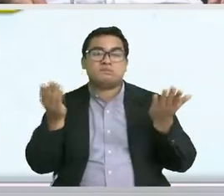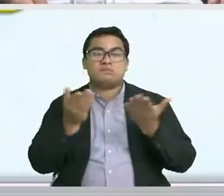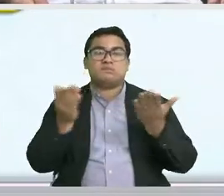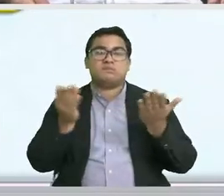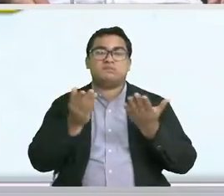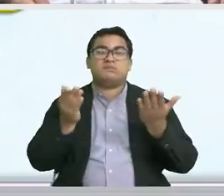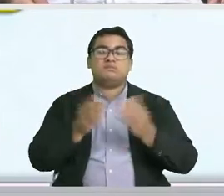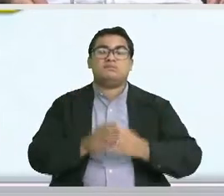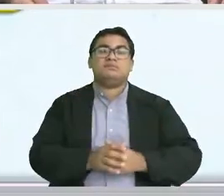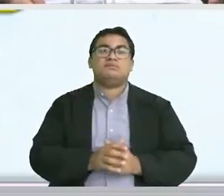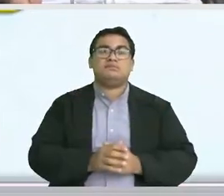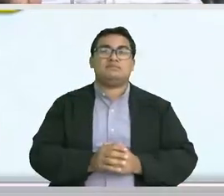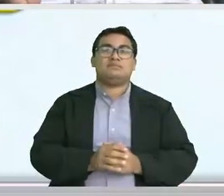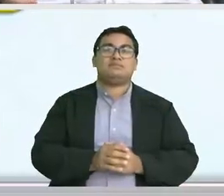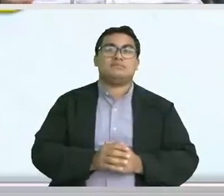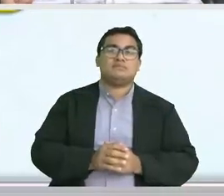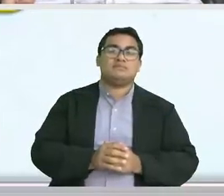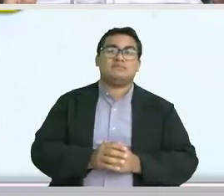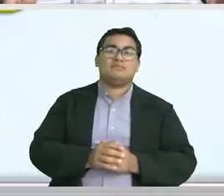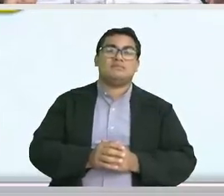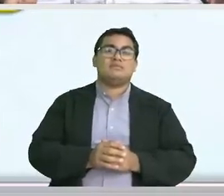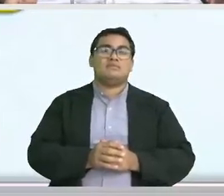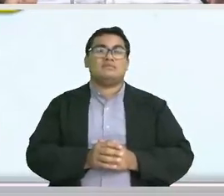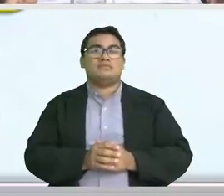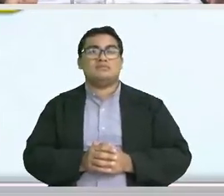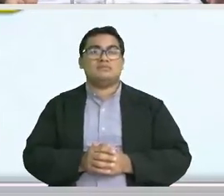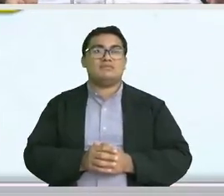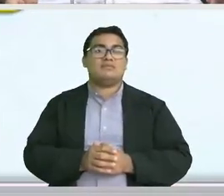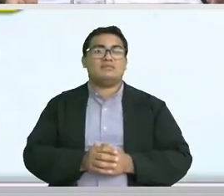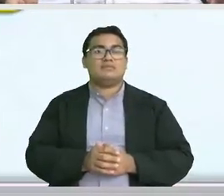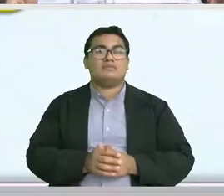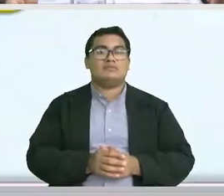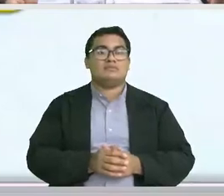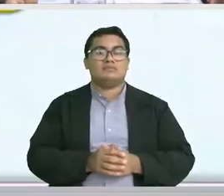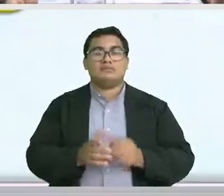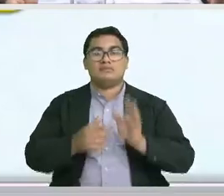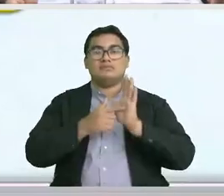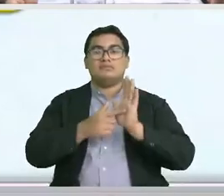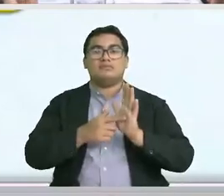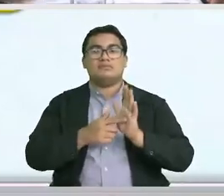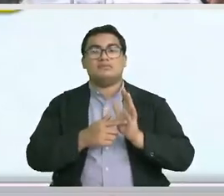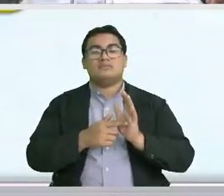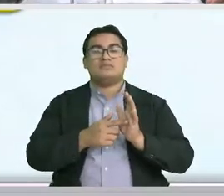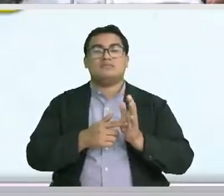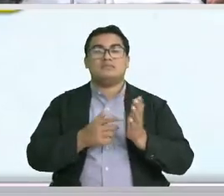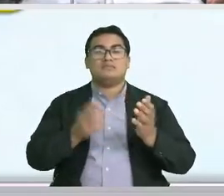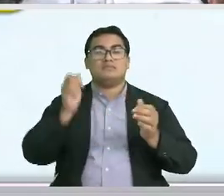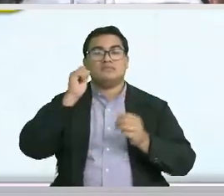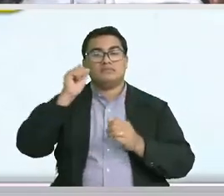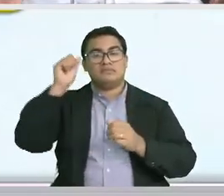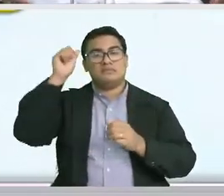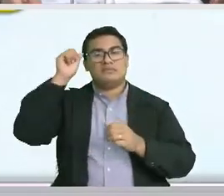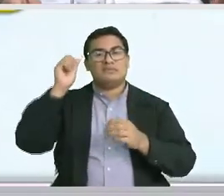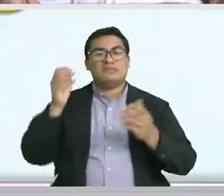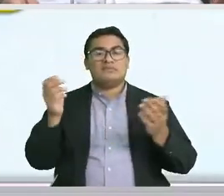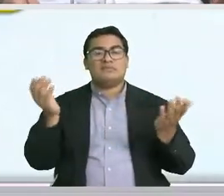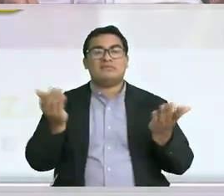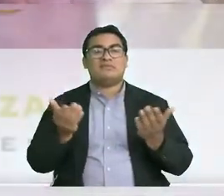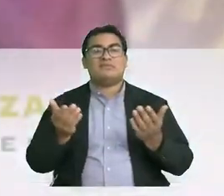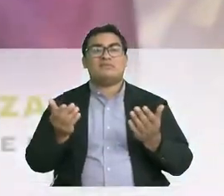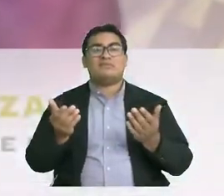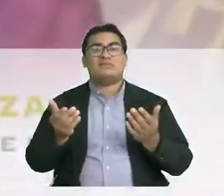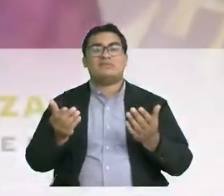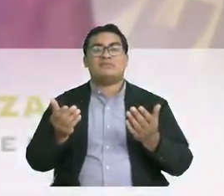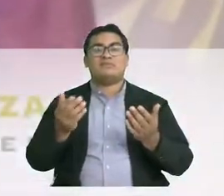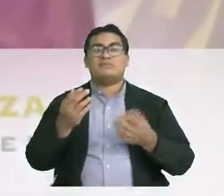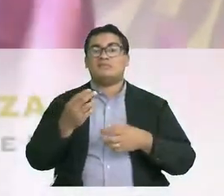estamos viendo. Exactamente. Hay pruebas para ver también si en el adulto, por ejemplo, tenés una disfunción del tibial posterior, como te decía, que es la